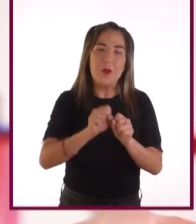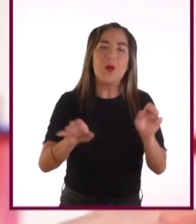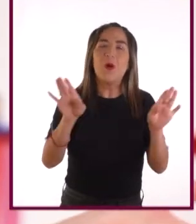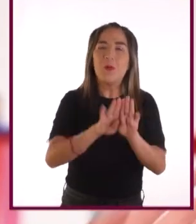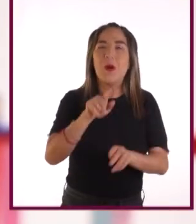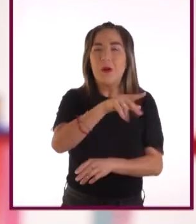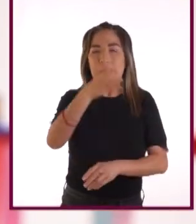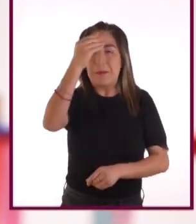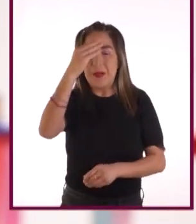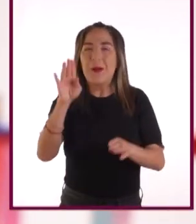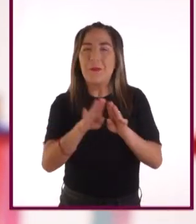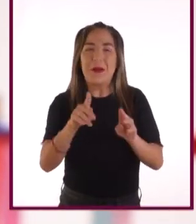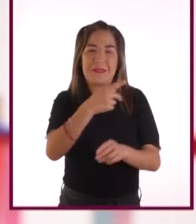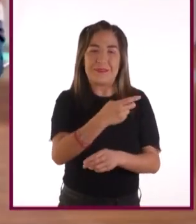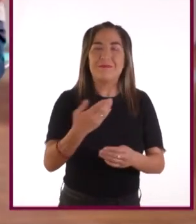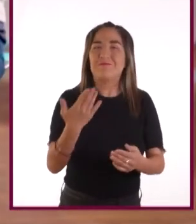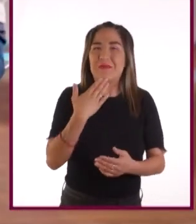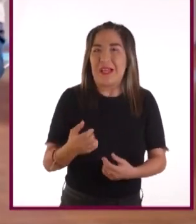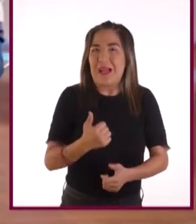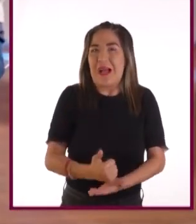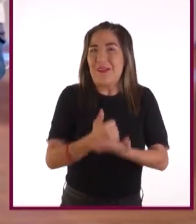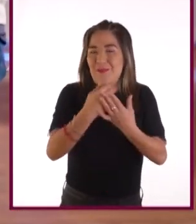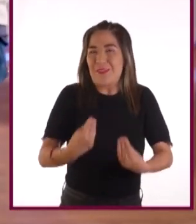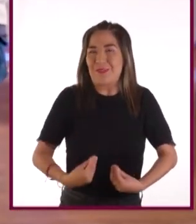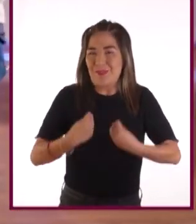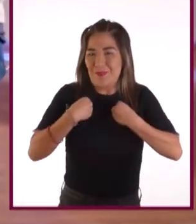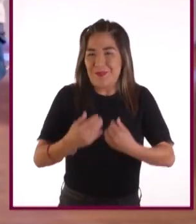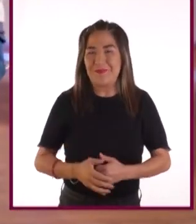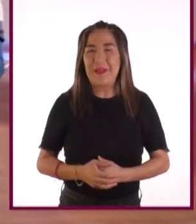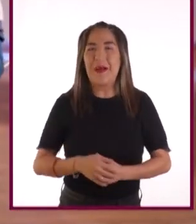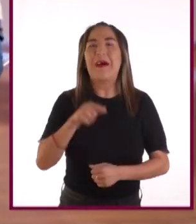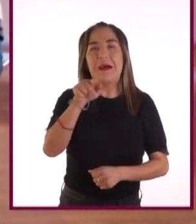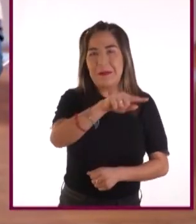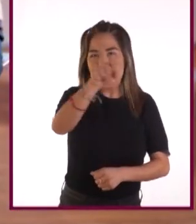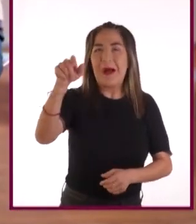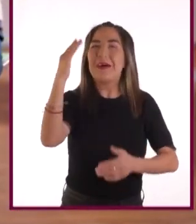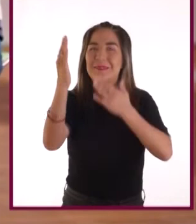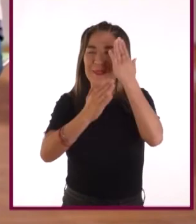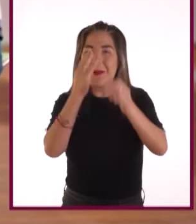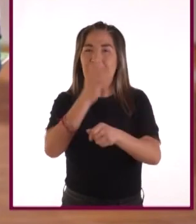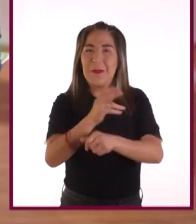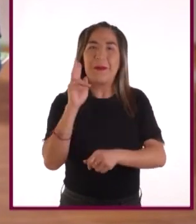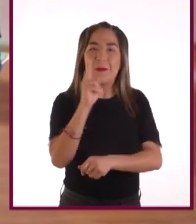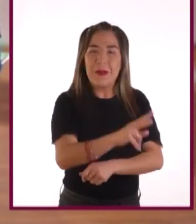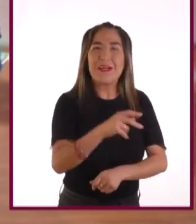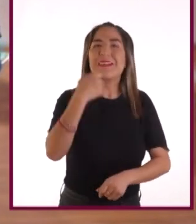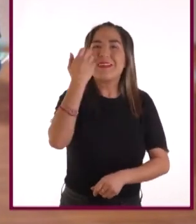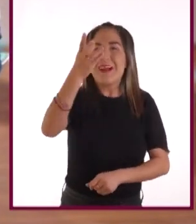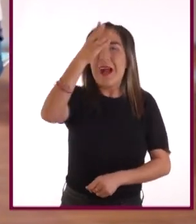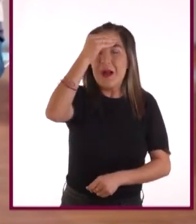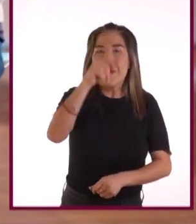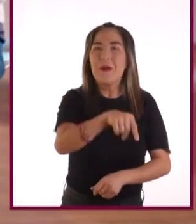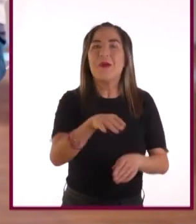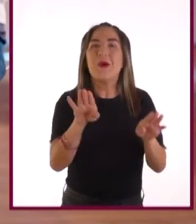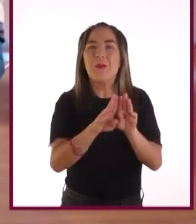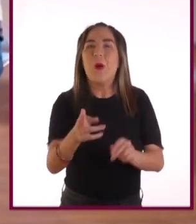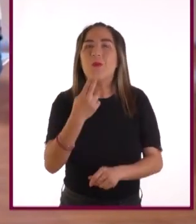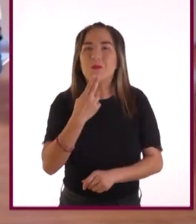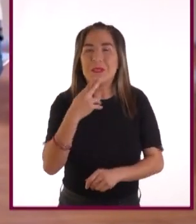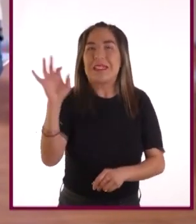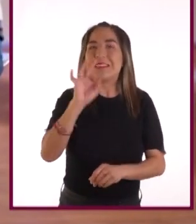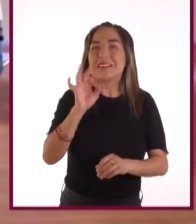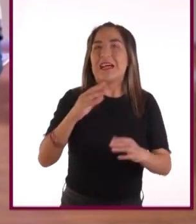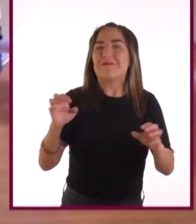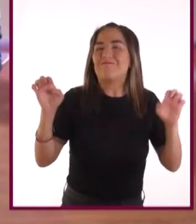tener una herramienta más de supervivencia. Magnífico, Dismara. Seguro que más de uno de los estudiantes que nos ve querrá aprenderlo por su utilidad